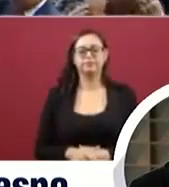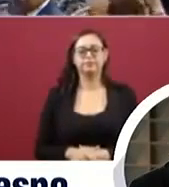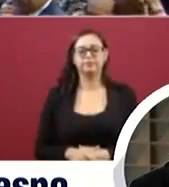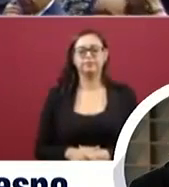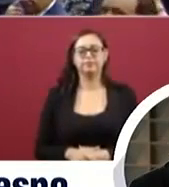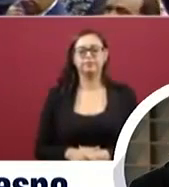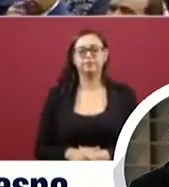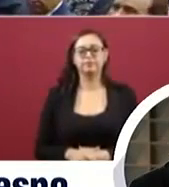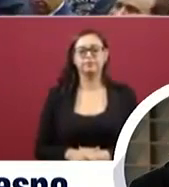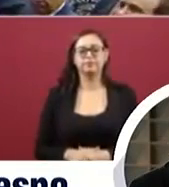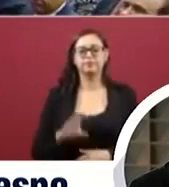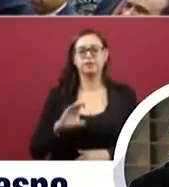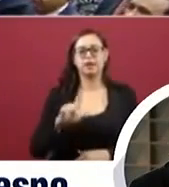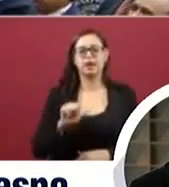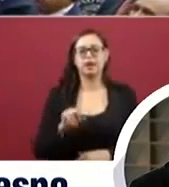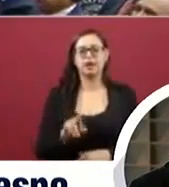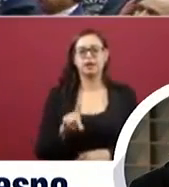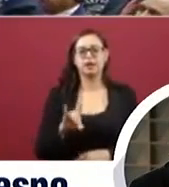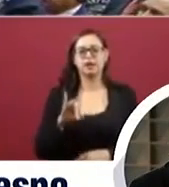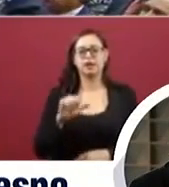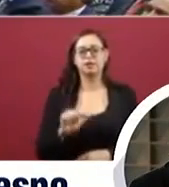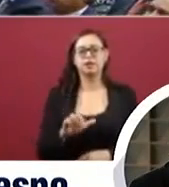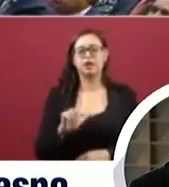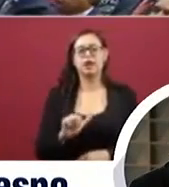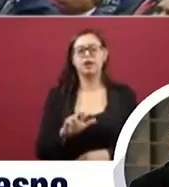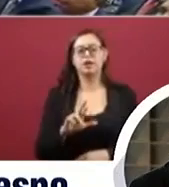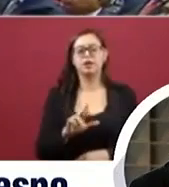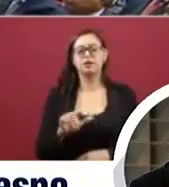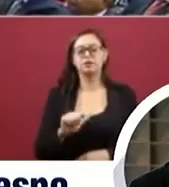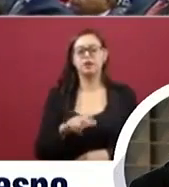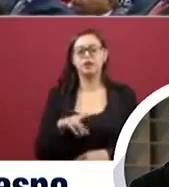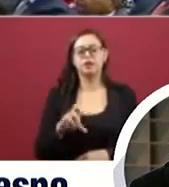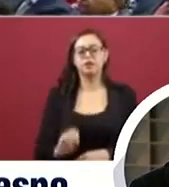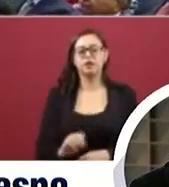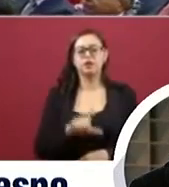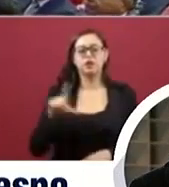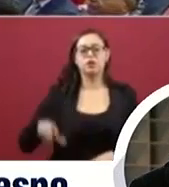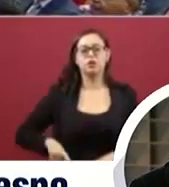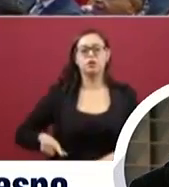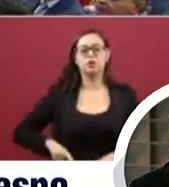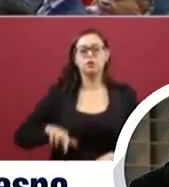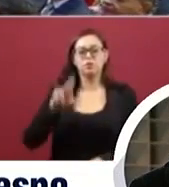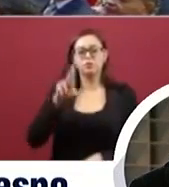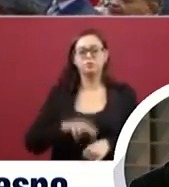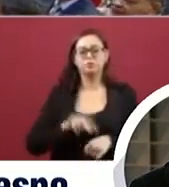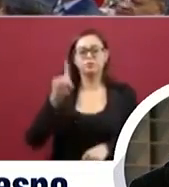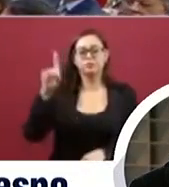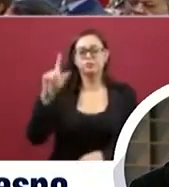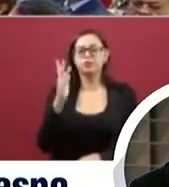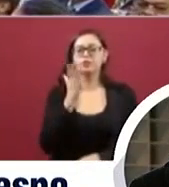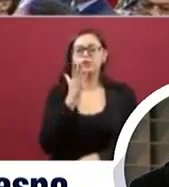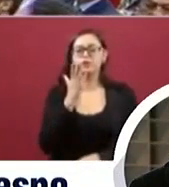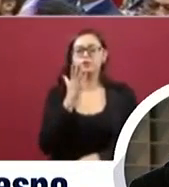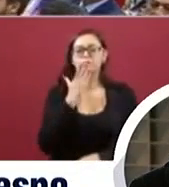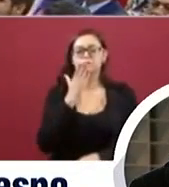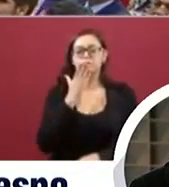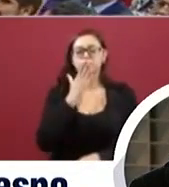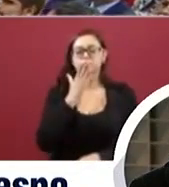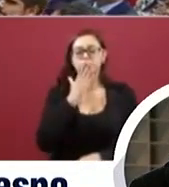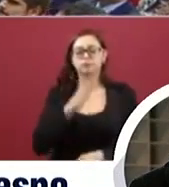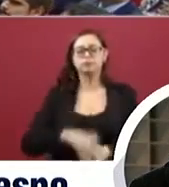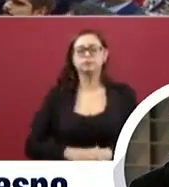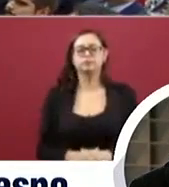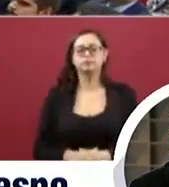que se han dicho, oye, no nos convence tu plan de rescate de Pemex, lo de la refinería de Dos Bocas no es una buena idea desde el punto de vista